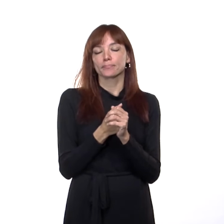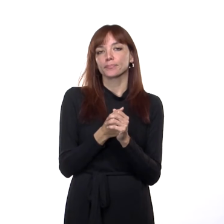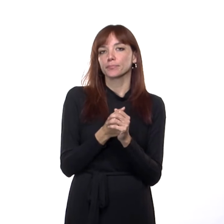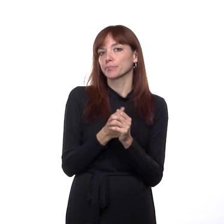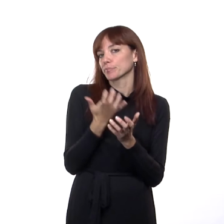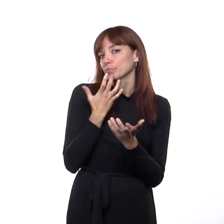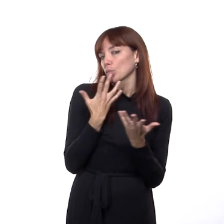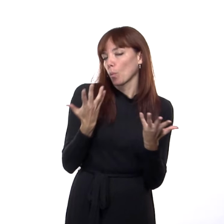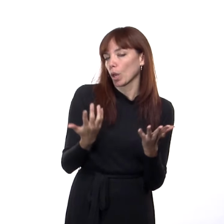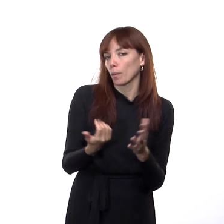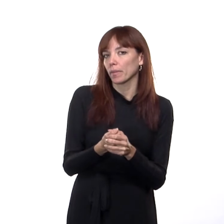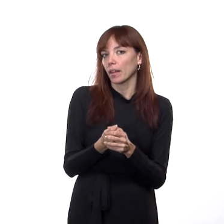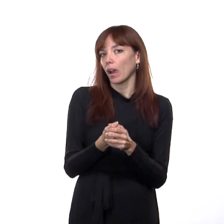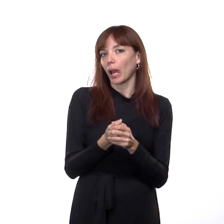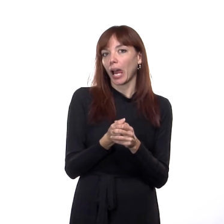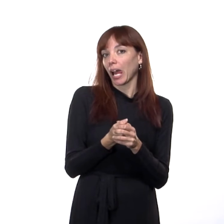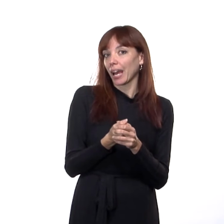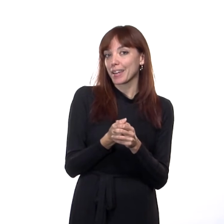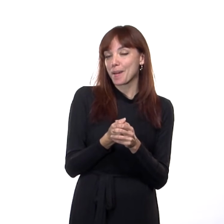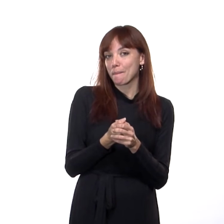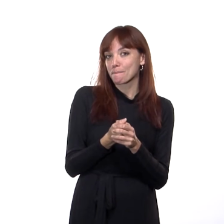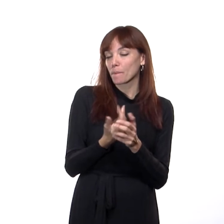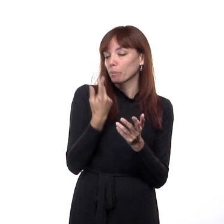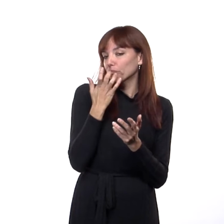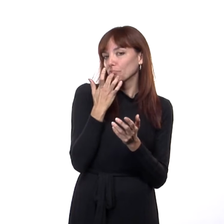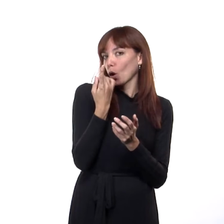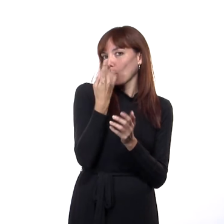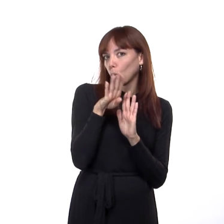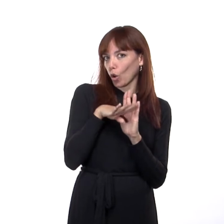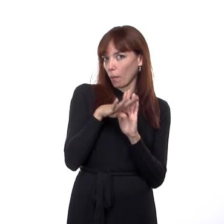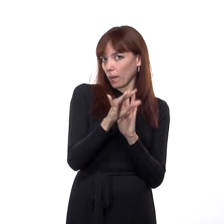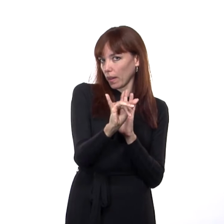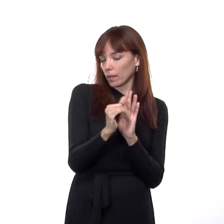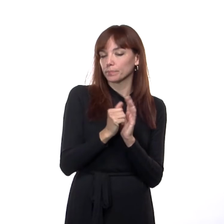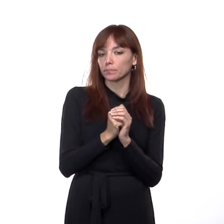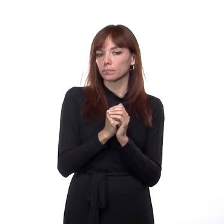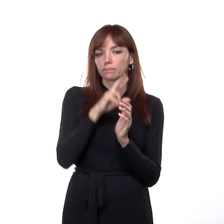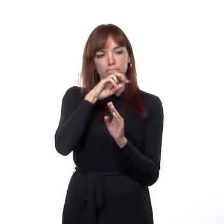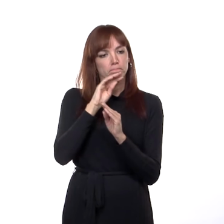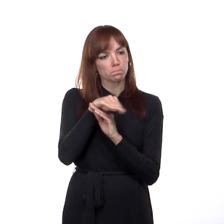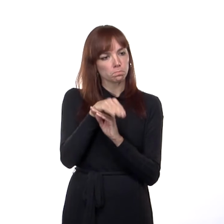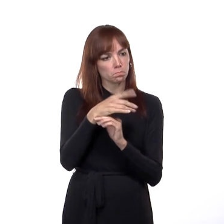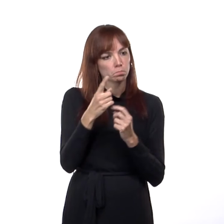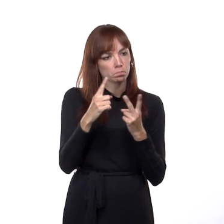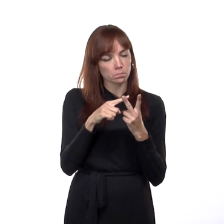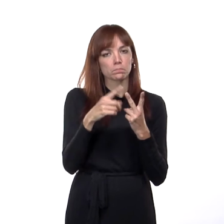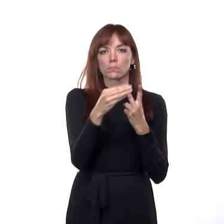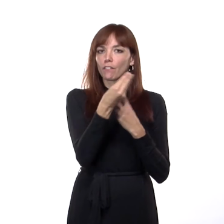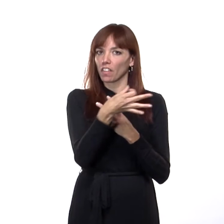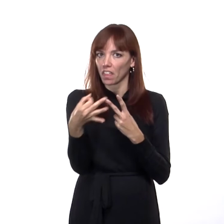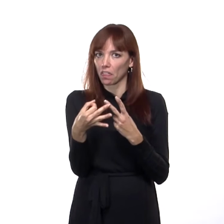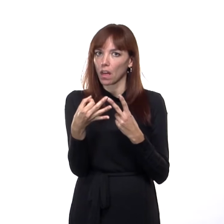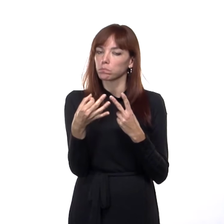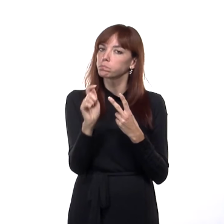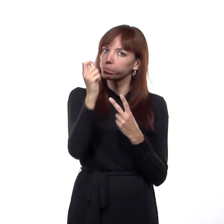un machine lending de lo que sería mi instalación con lo cual consigo un mantenimiento predictivo con lo cual consigo eficiencia y además